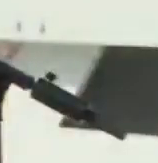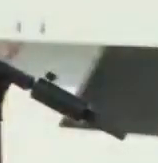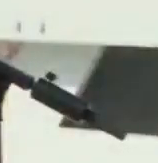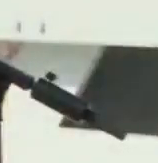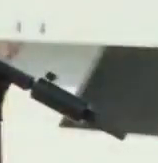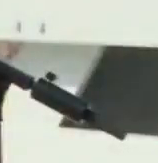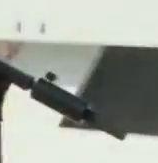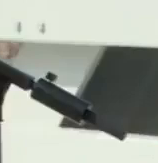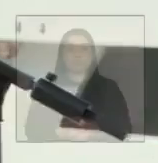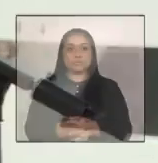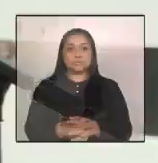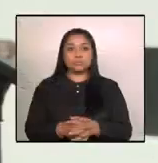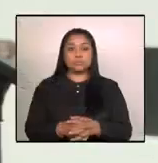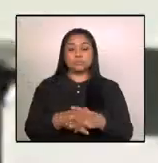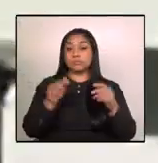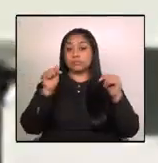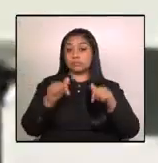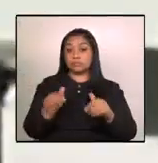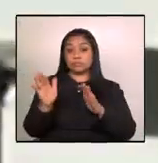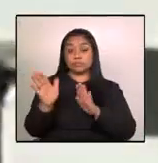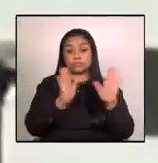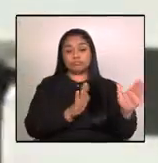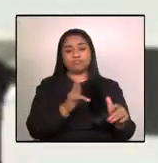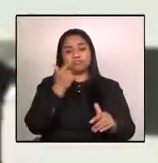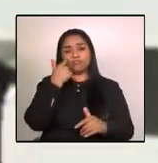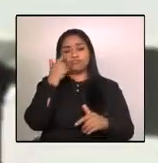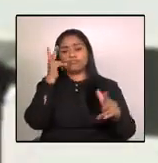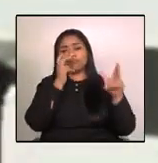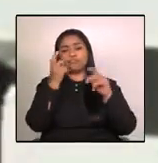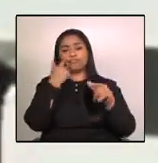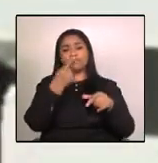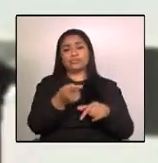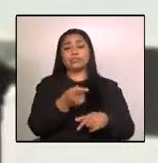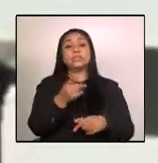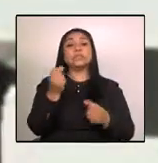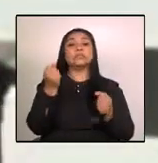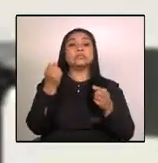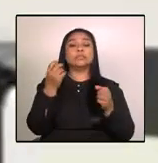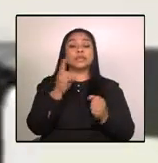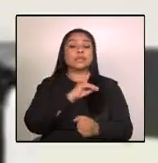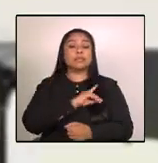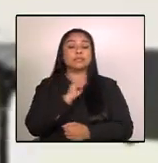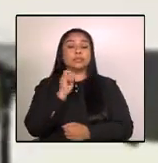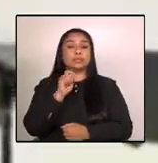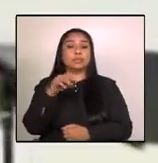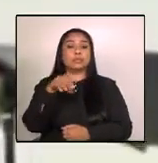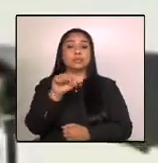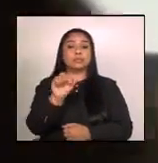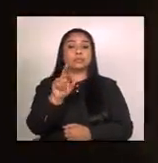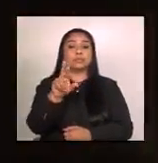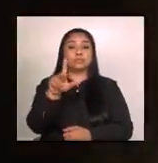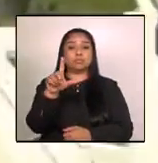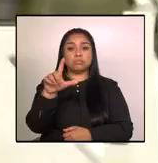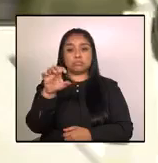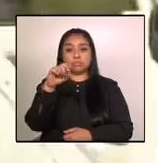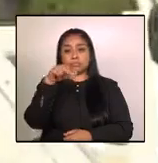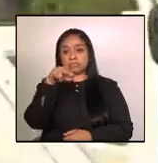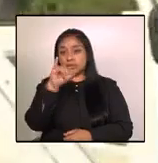En este momento escucharemos las palabras de la señora diputada del Congreso, Marlene Matías.